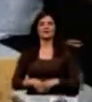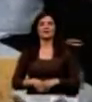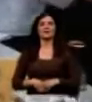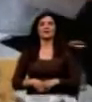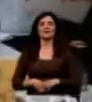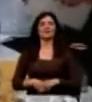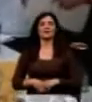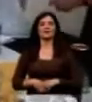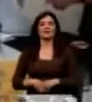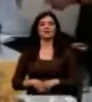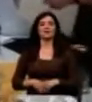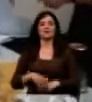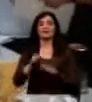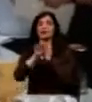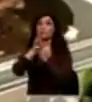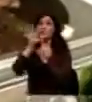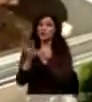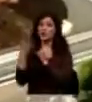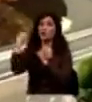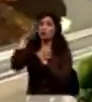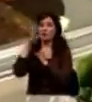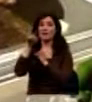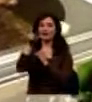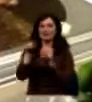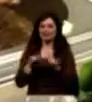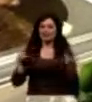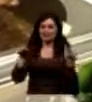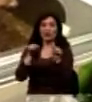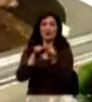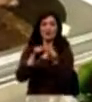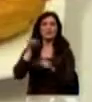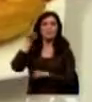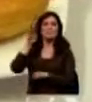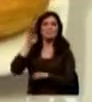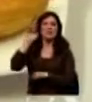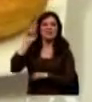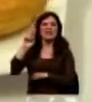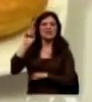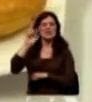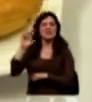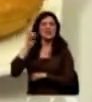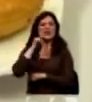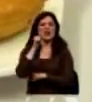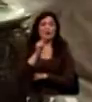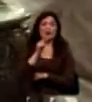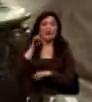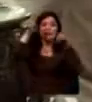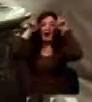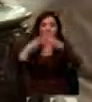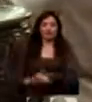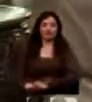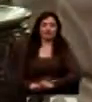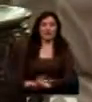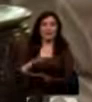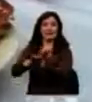Aquí desde hace más de 35 años preparan el bille, que es el feto de la vaca, el pescado con plátanos fritos y el menú de